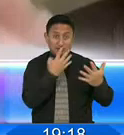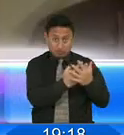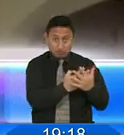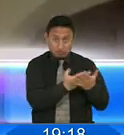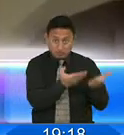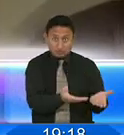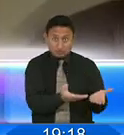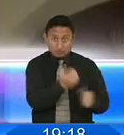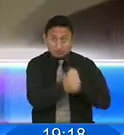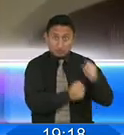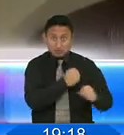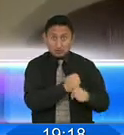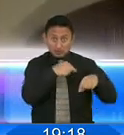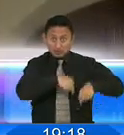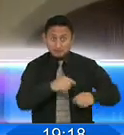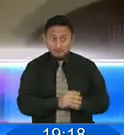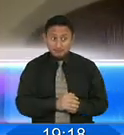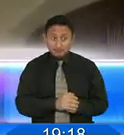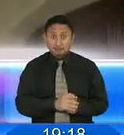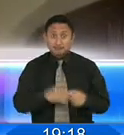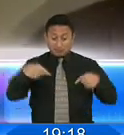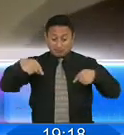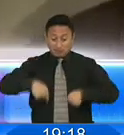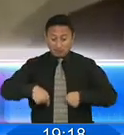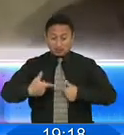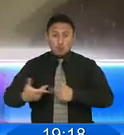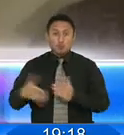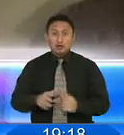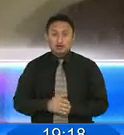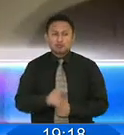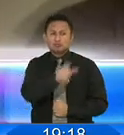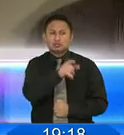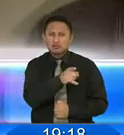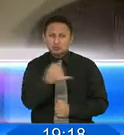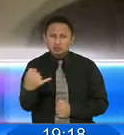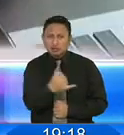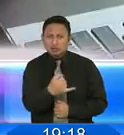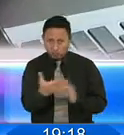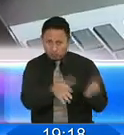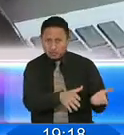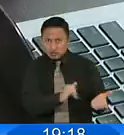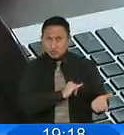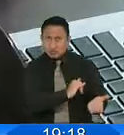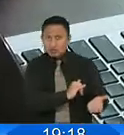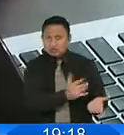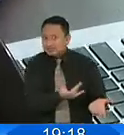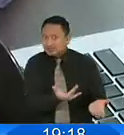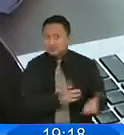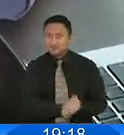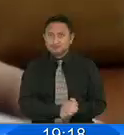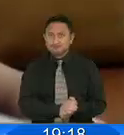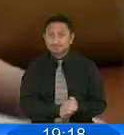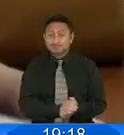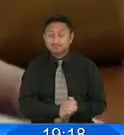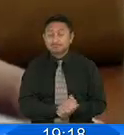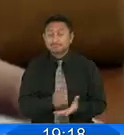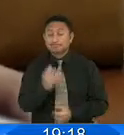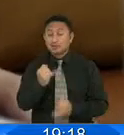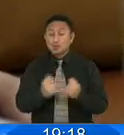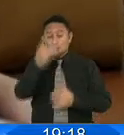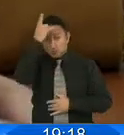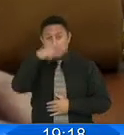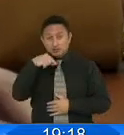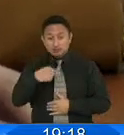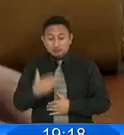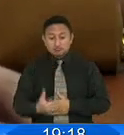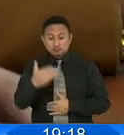de muerte la decretaron contra la criatura inocente, pero los violadores no les dan pena de muerte. Con esta resolución en última instancia, el siguiente